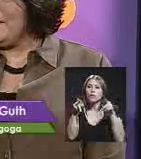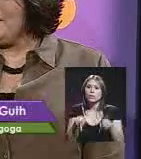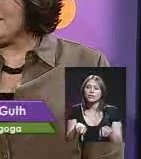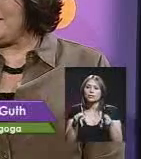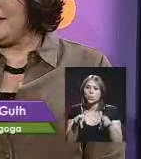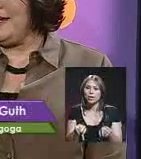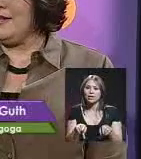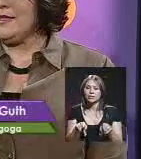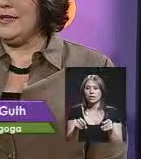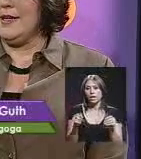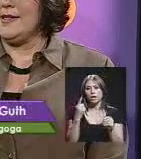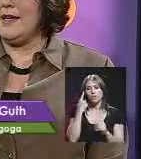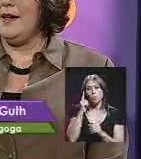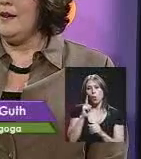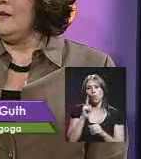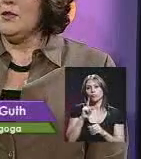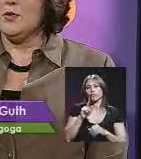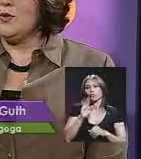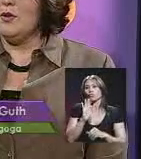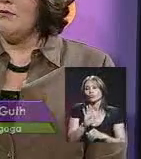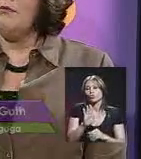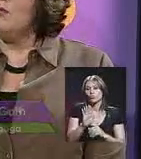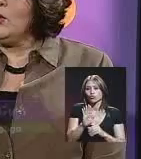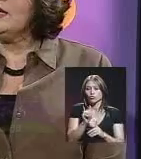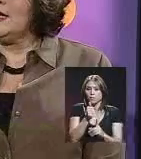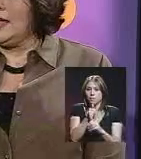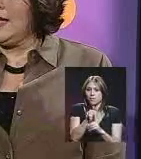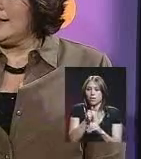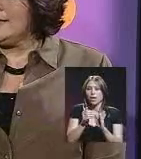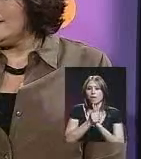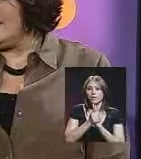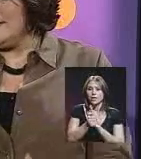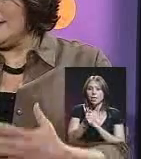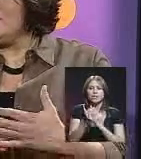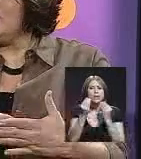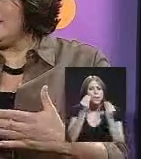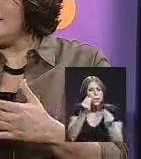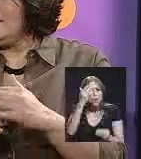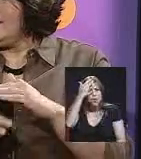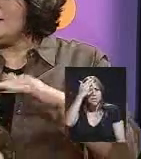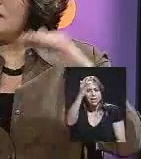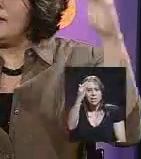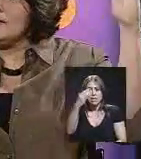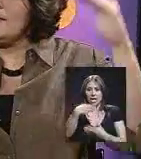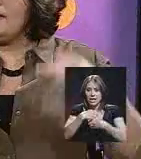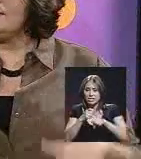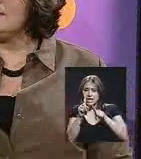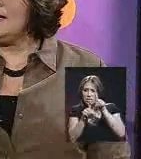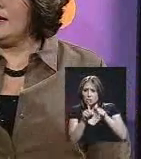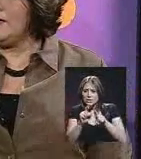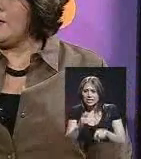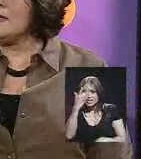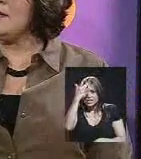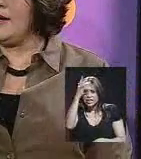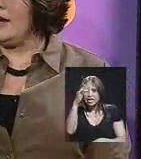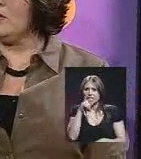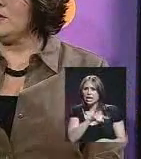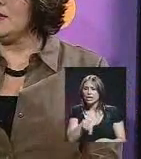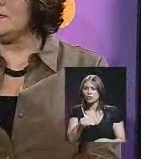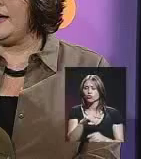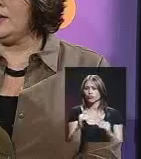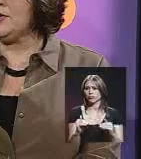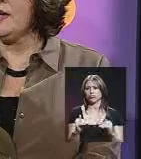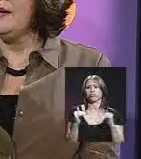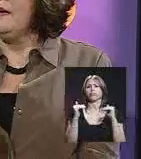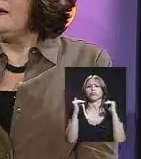por estas mismas habilidades que te decía son muy inteligentes y si les hacen un test de inteligencia van a salir arribísima en